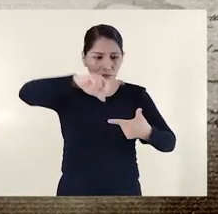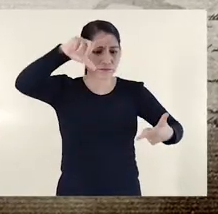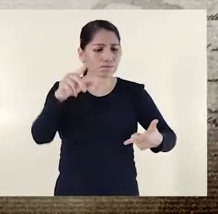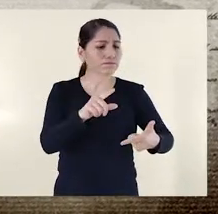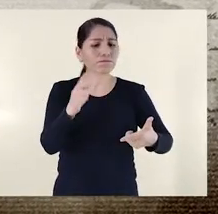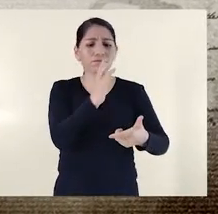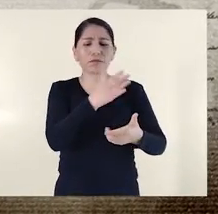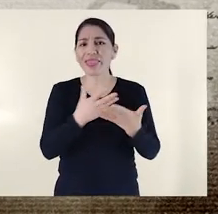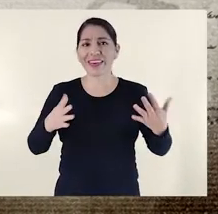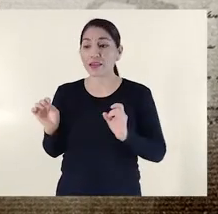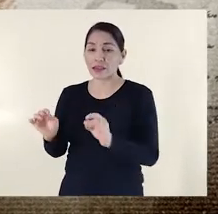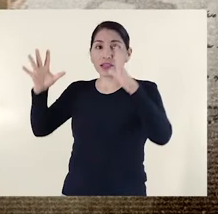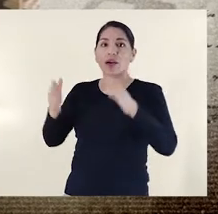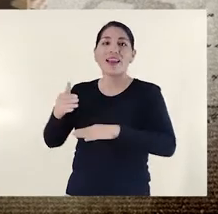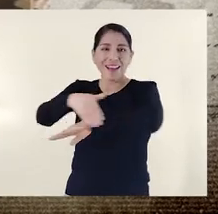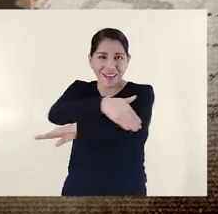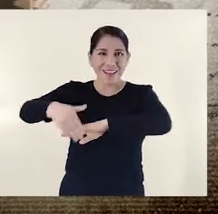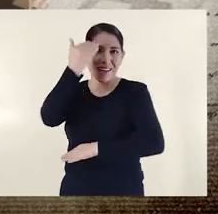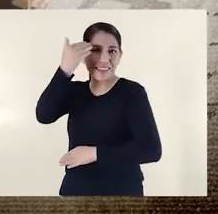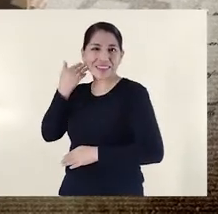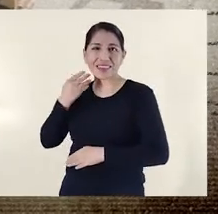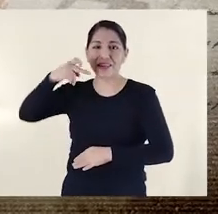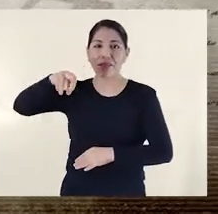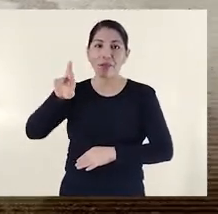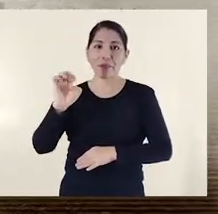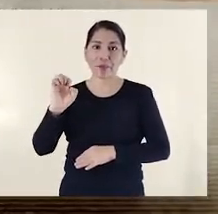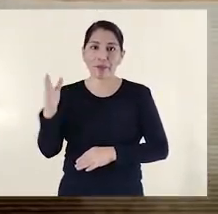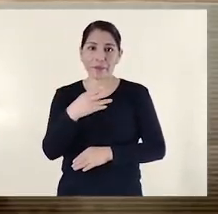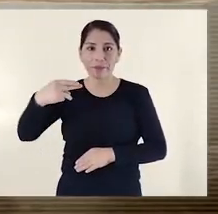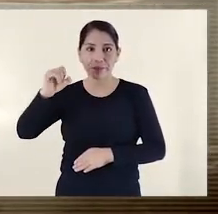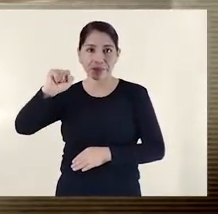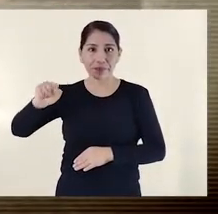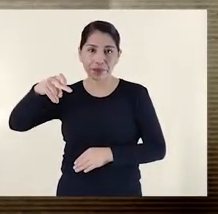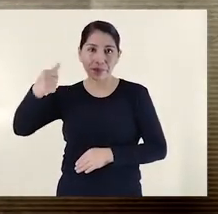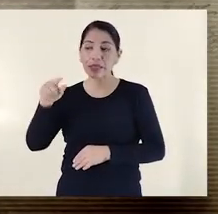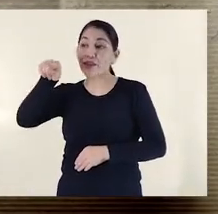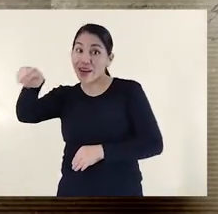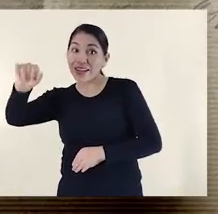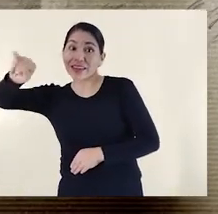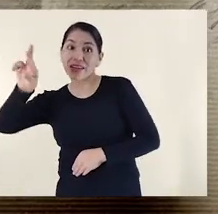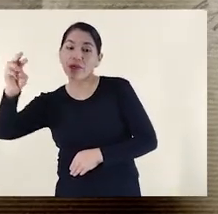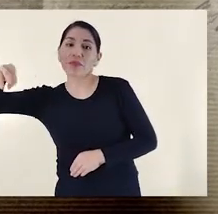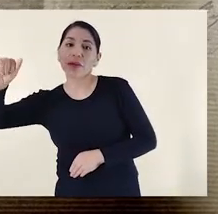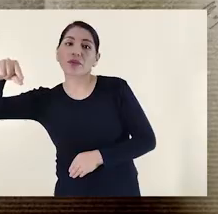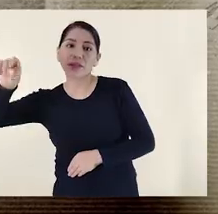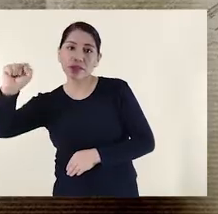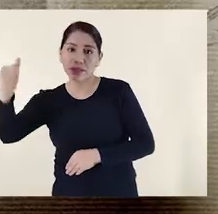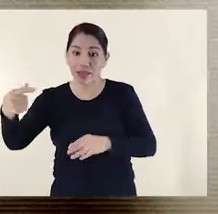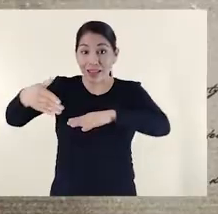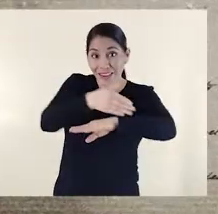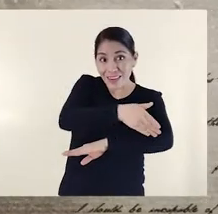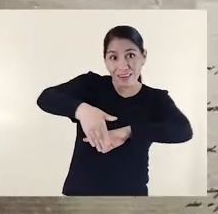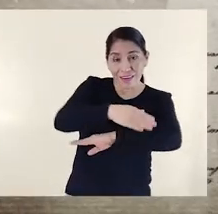los planos virreinales. Es más bien una aparición del azar conformado con una calle de raíz prehispánica, Girón Miro Quesada,